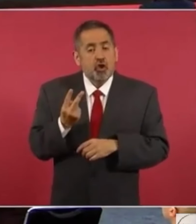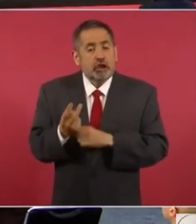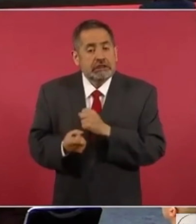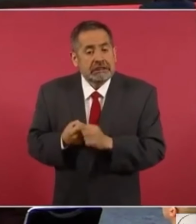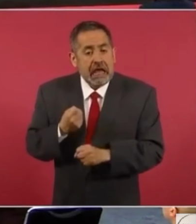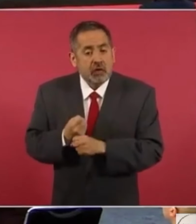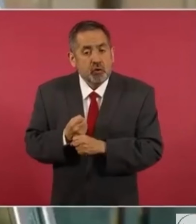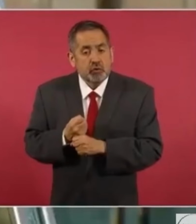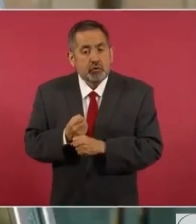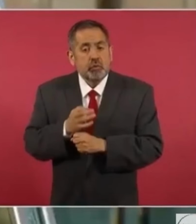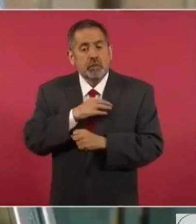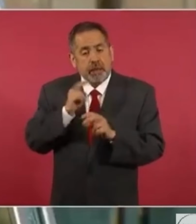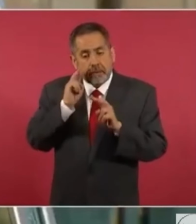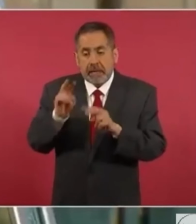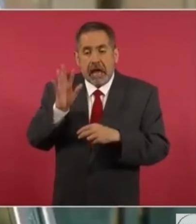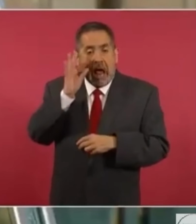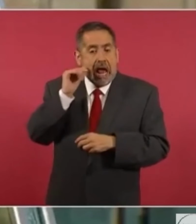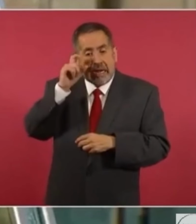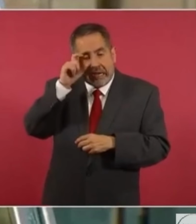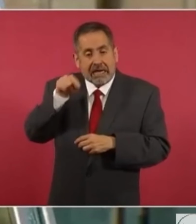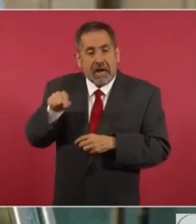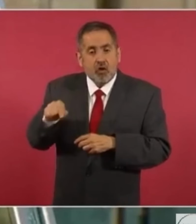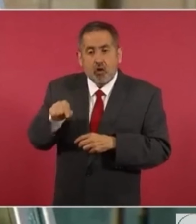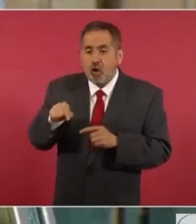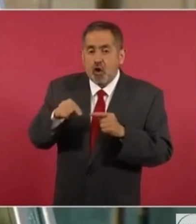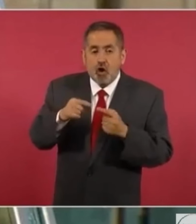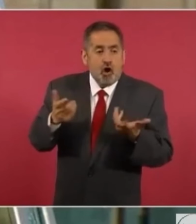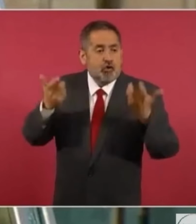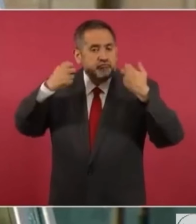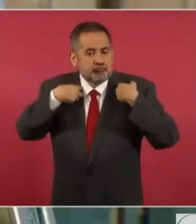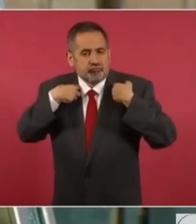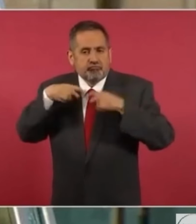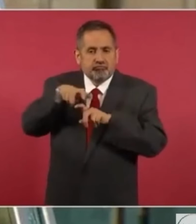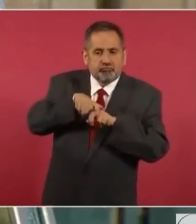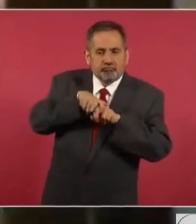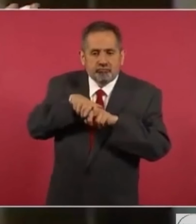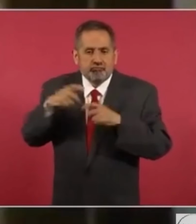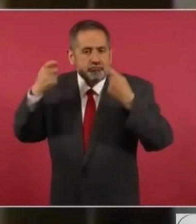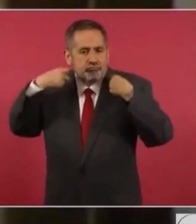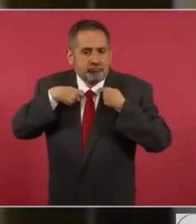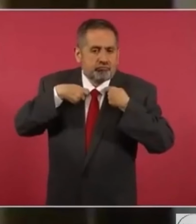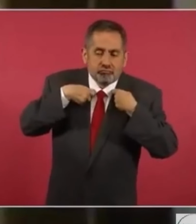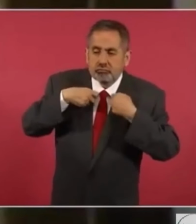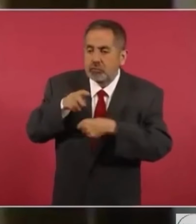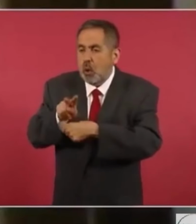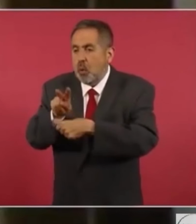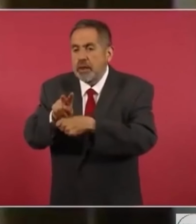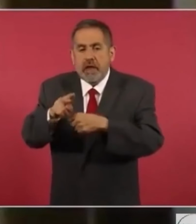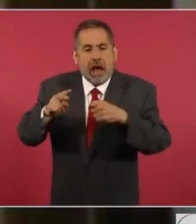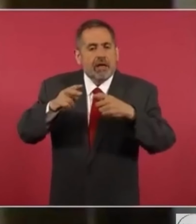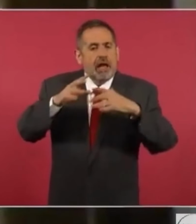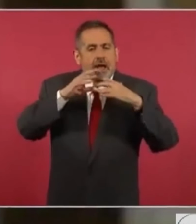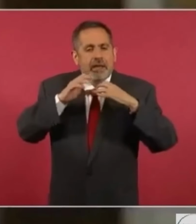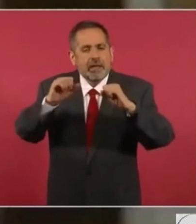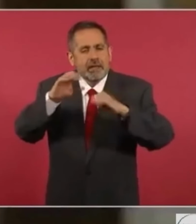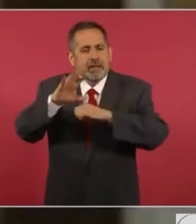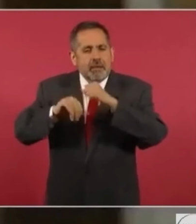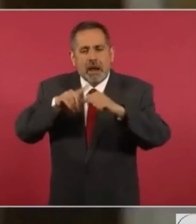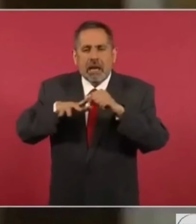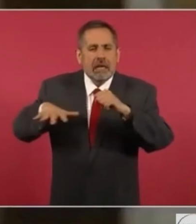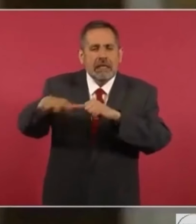podemos visualizar a un Ricardo yendo a hombros de sus medios hermanos a cuidar el ganado también en la Sierra